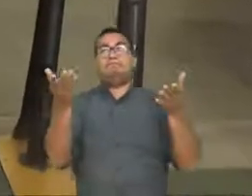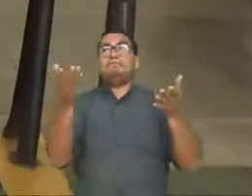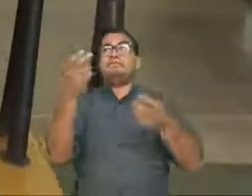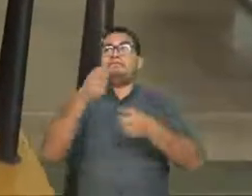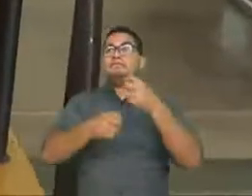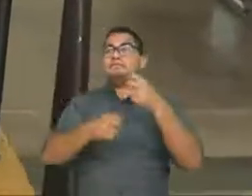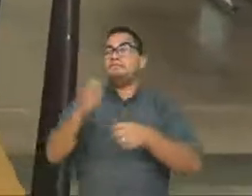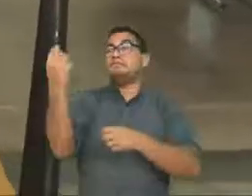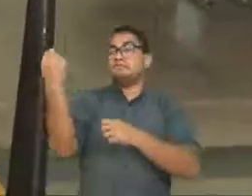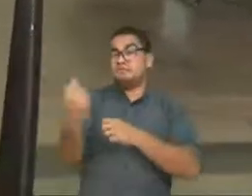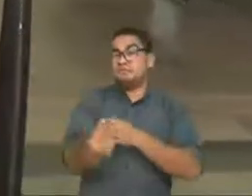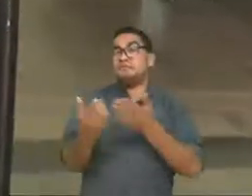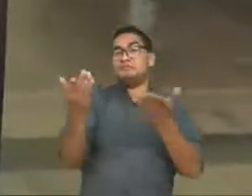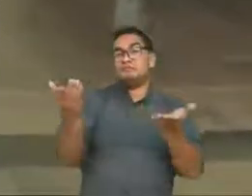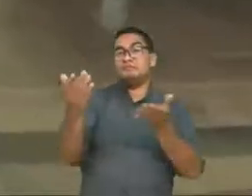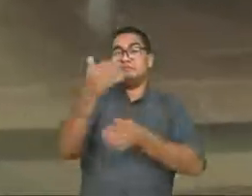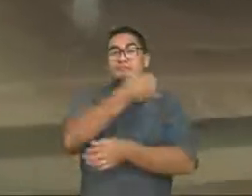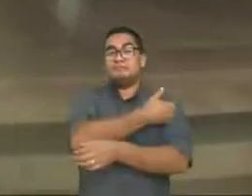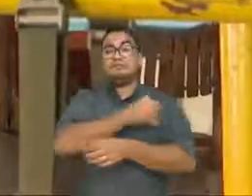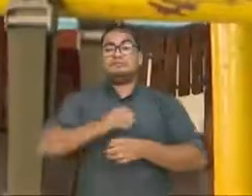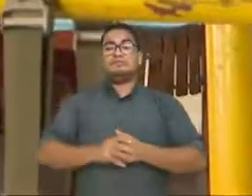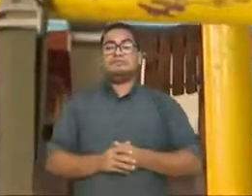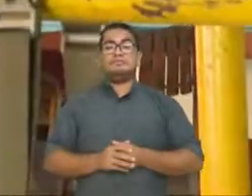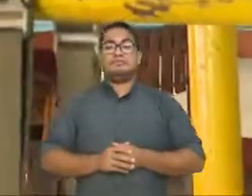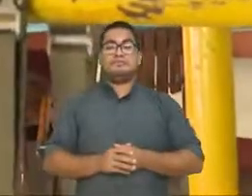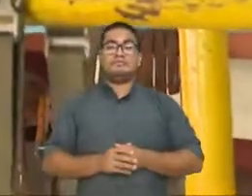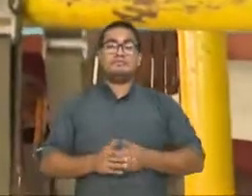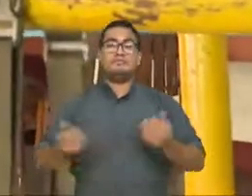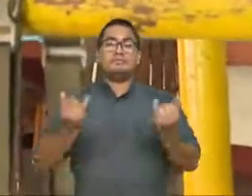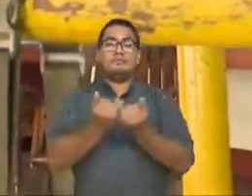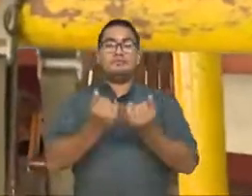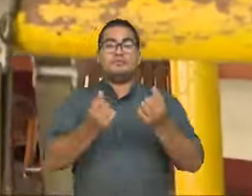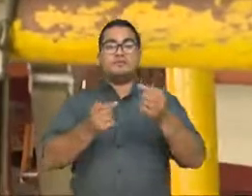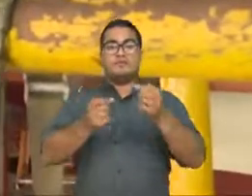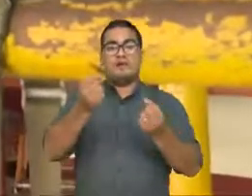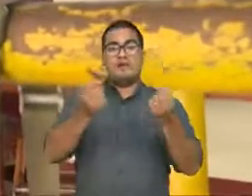que más recibimos aquí. También los choques frontales entre vehículos.